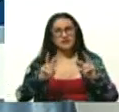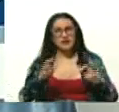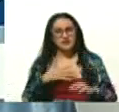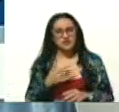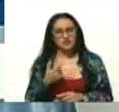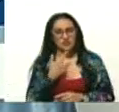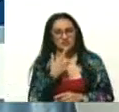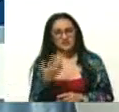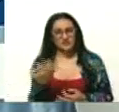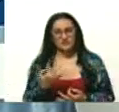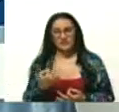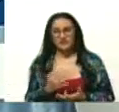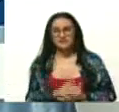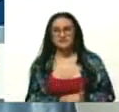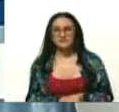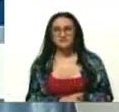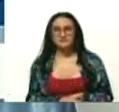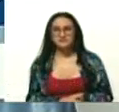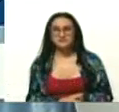real.